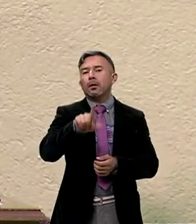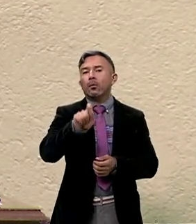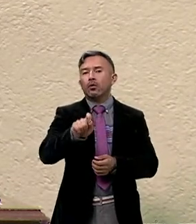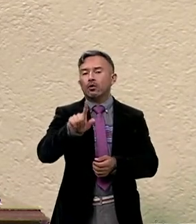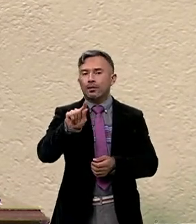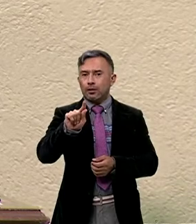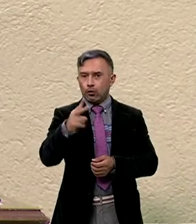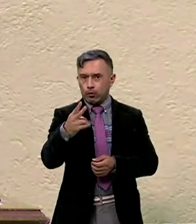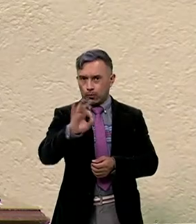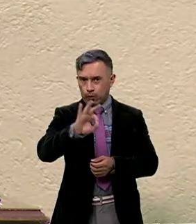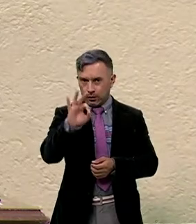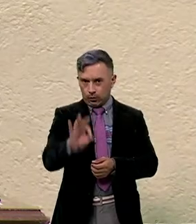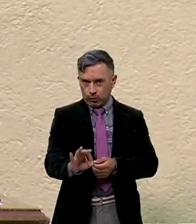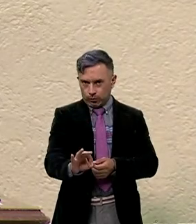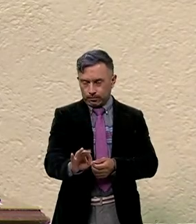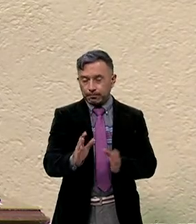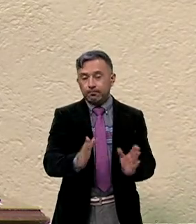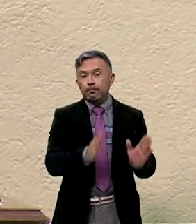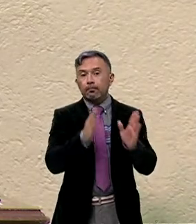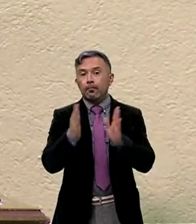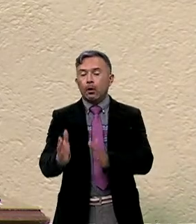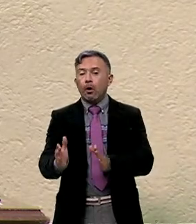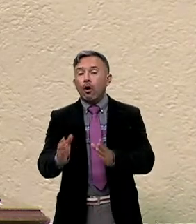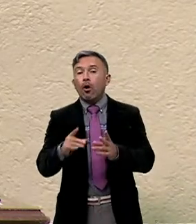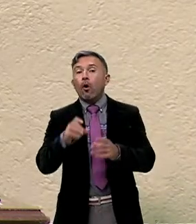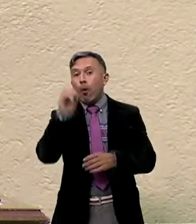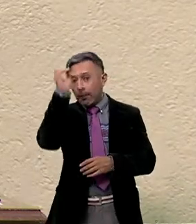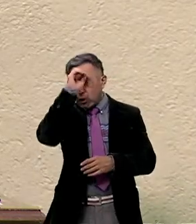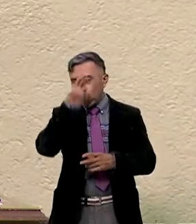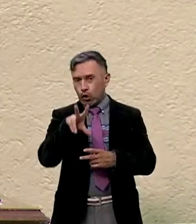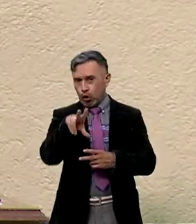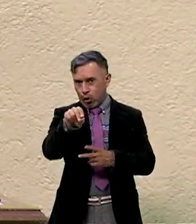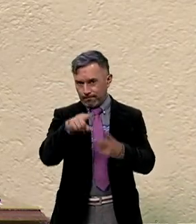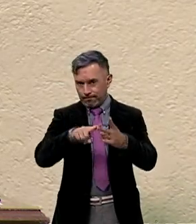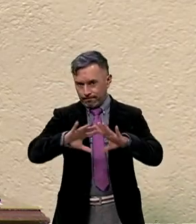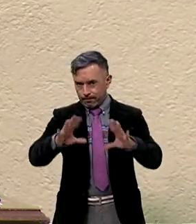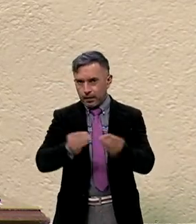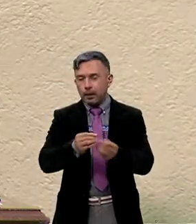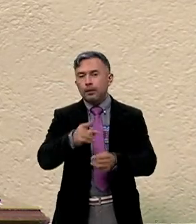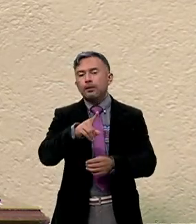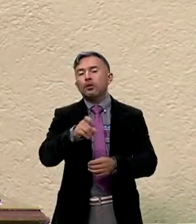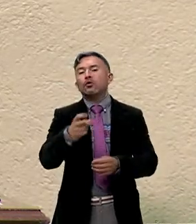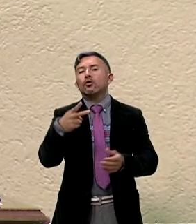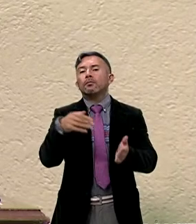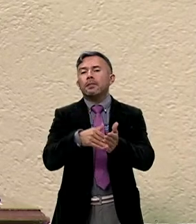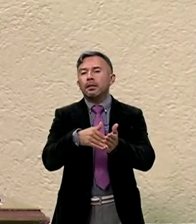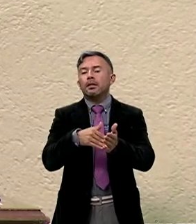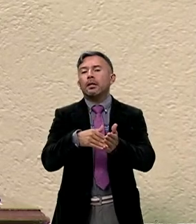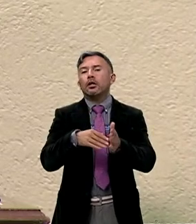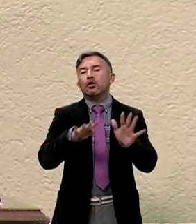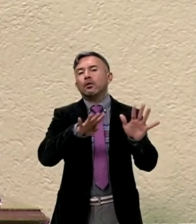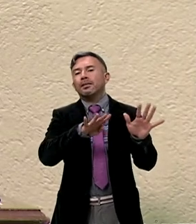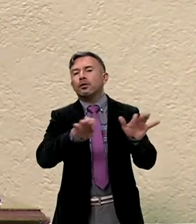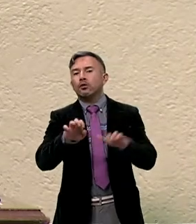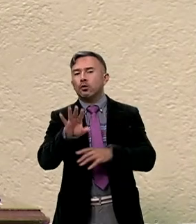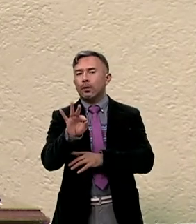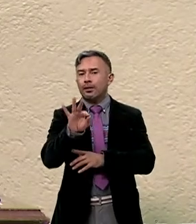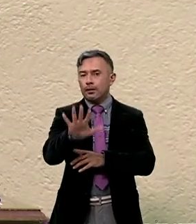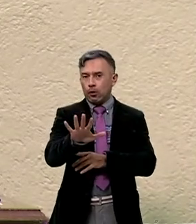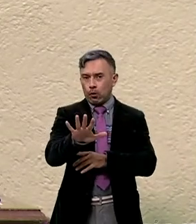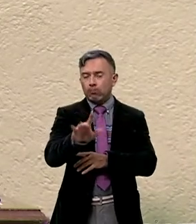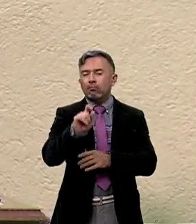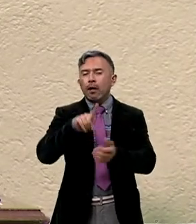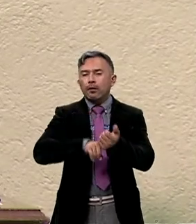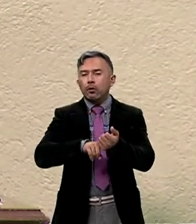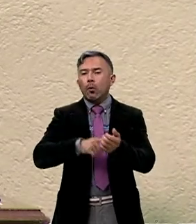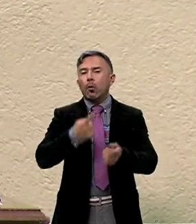por ciento total de opiniones no 102 mil 945 esto es el